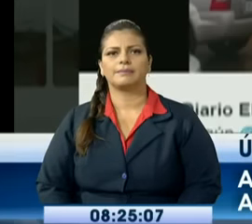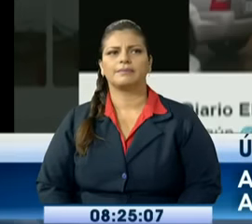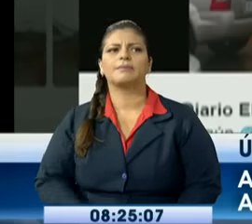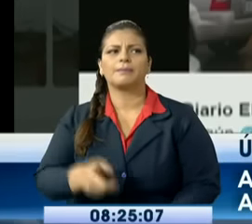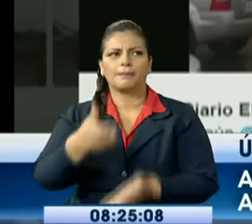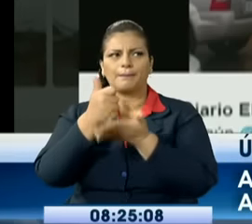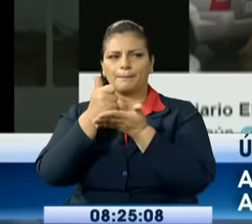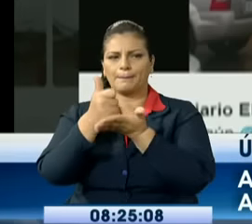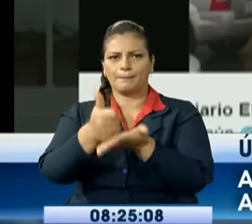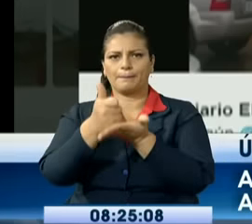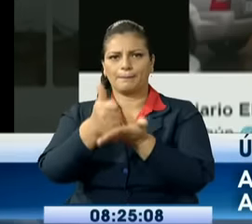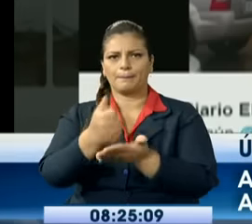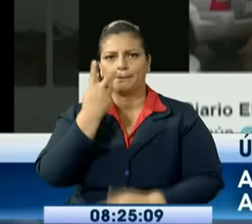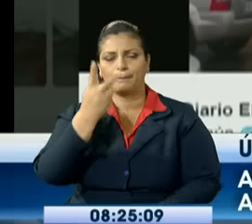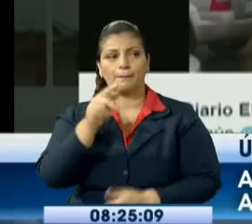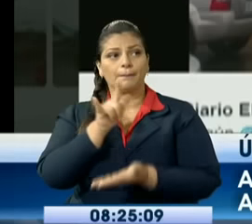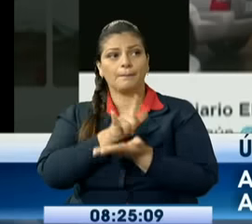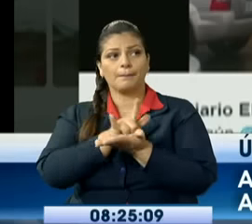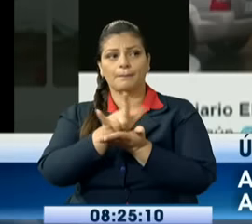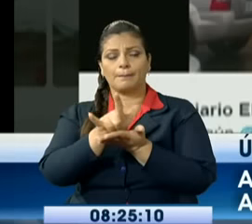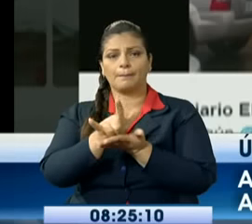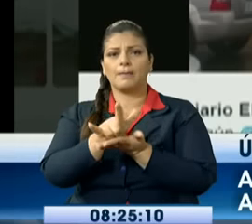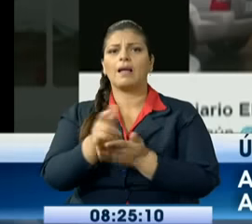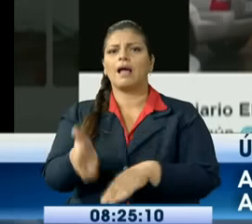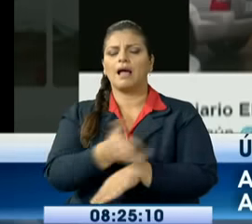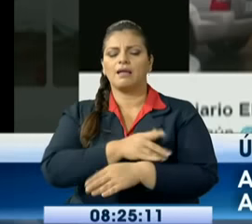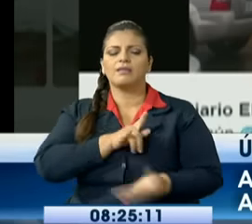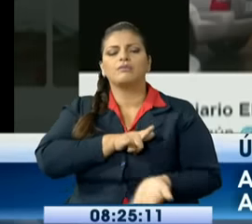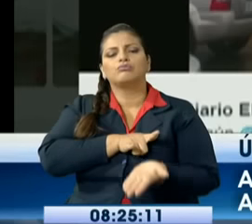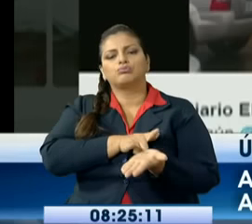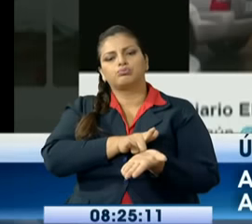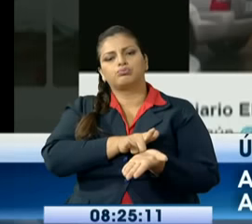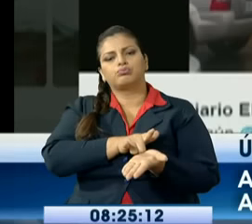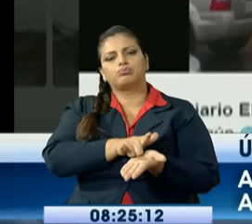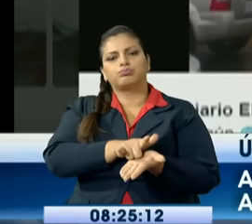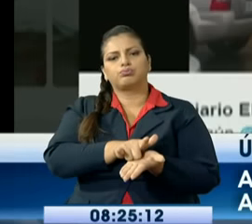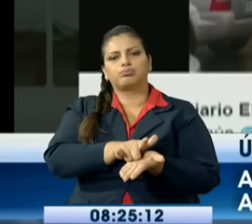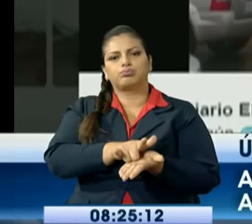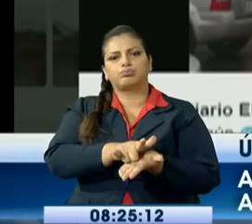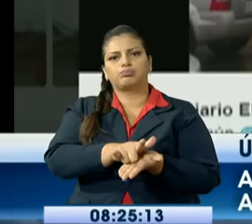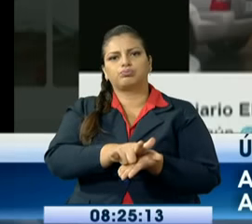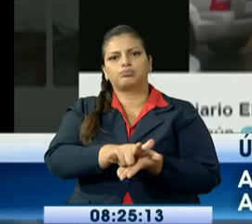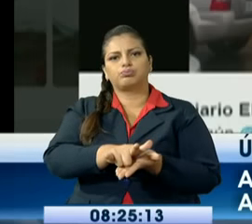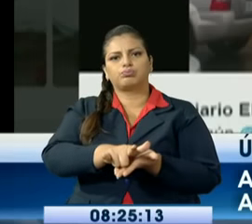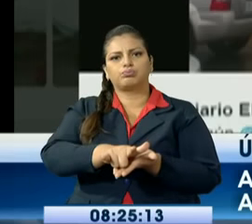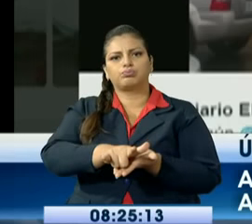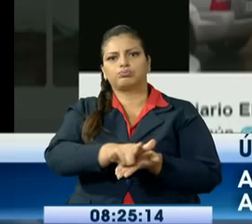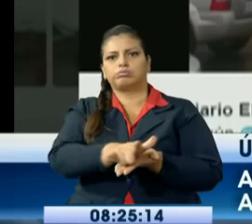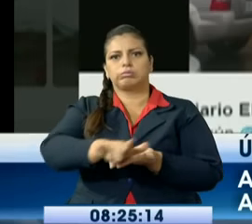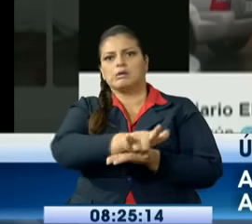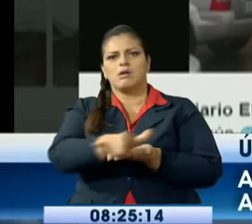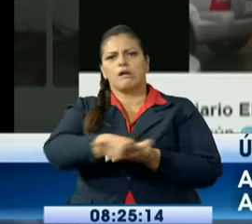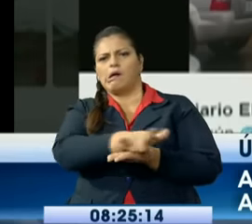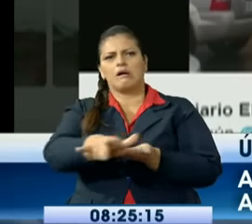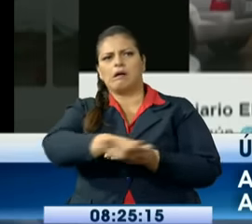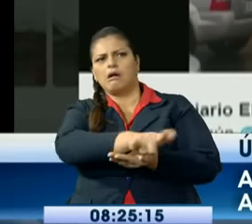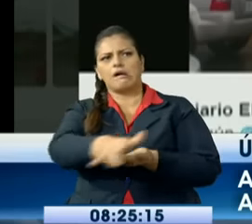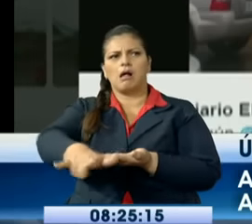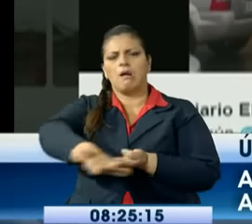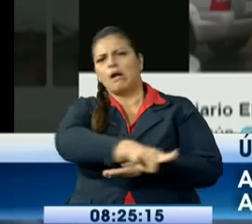asistiendo a esta aeronave que, insisto, perdió pista en la cabecera sur